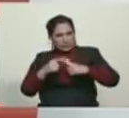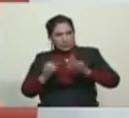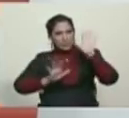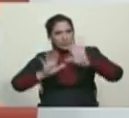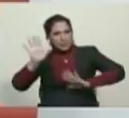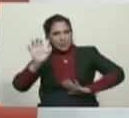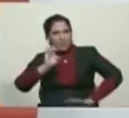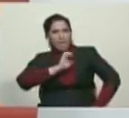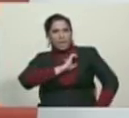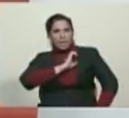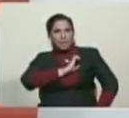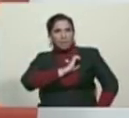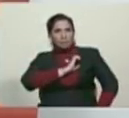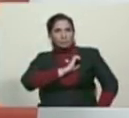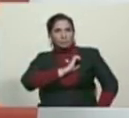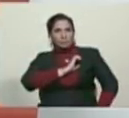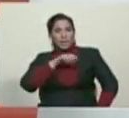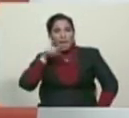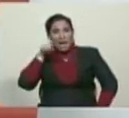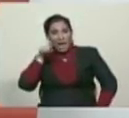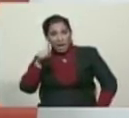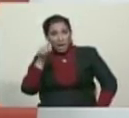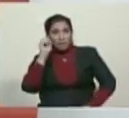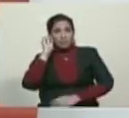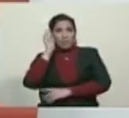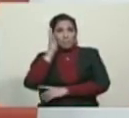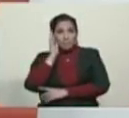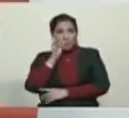enero. Esa Asamblea Nacional